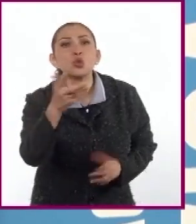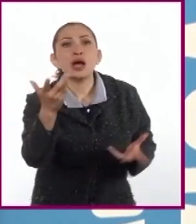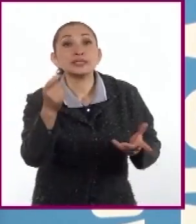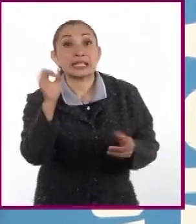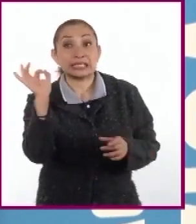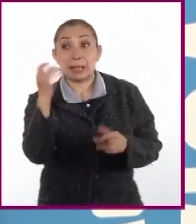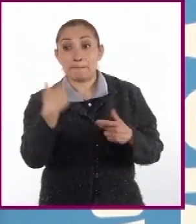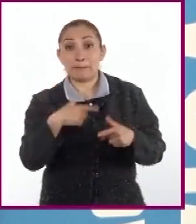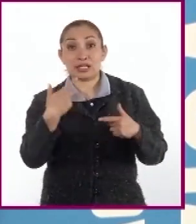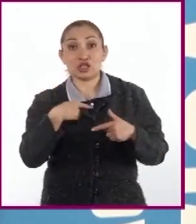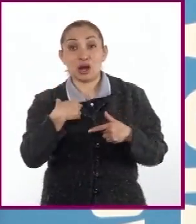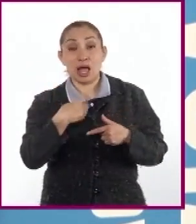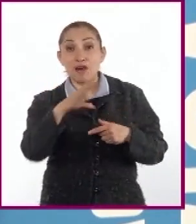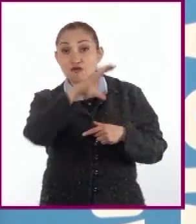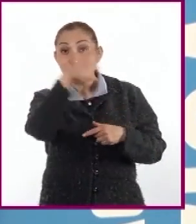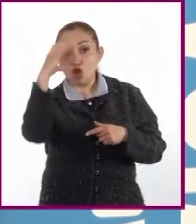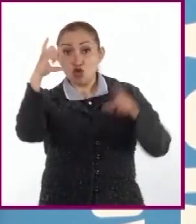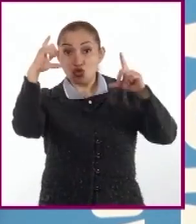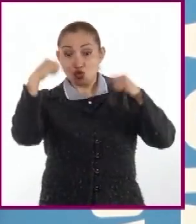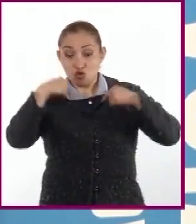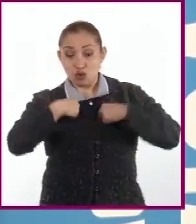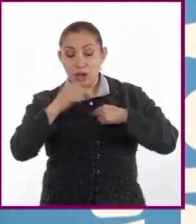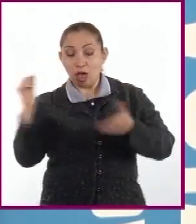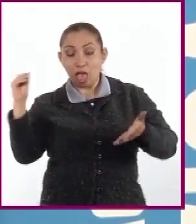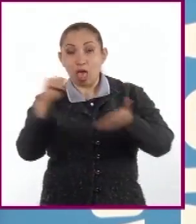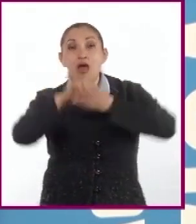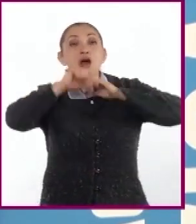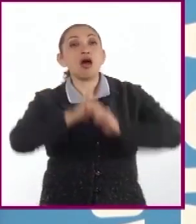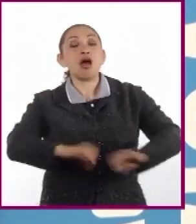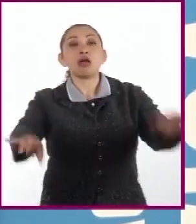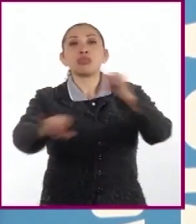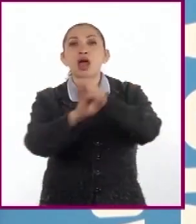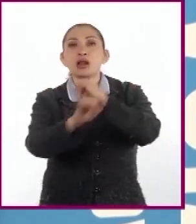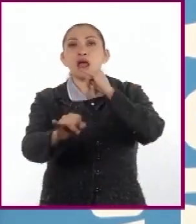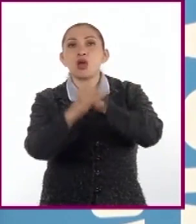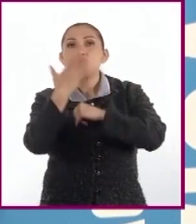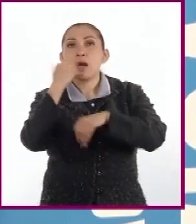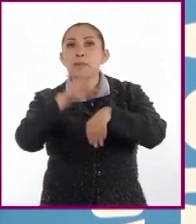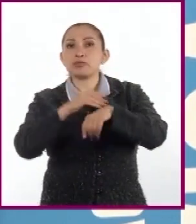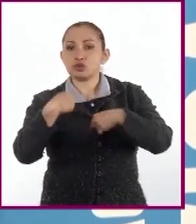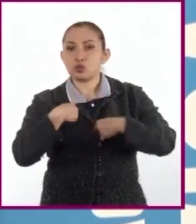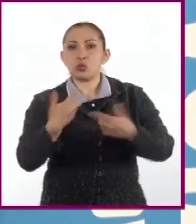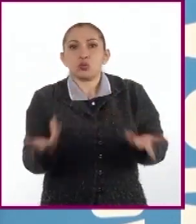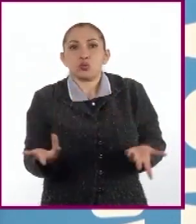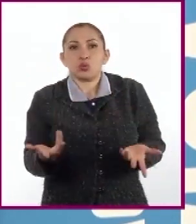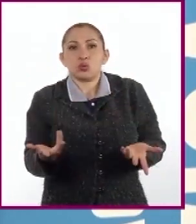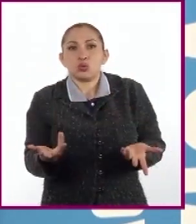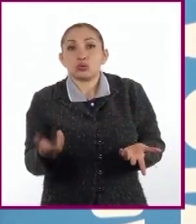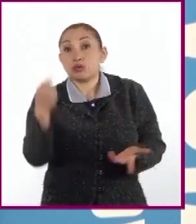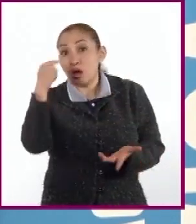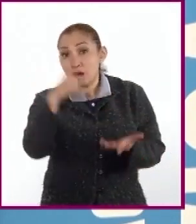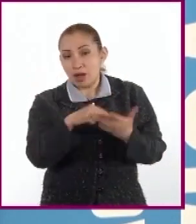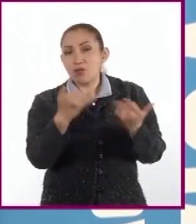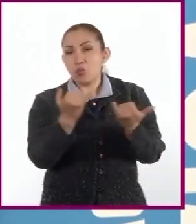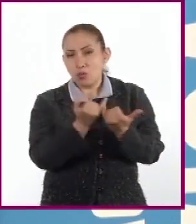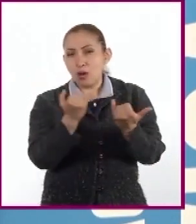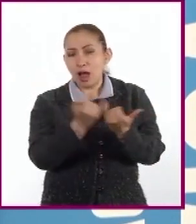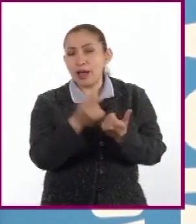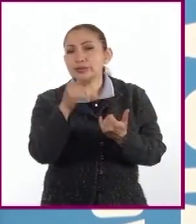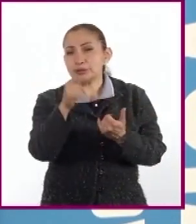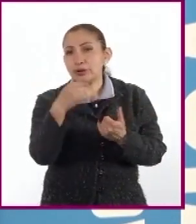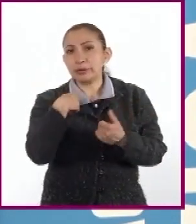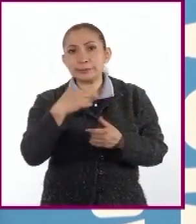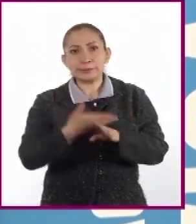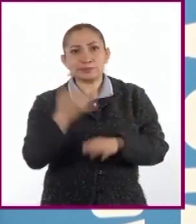si alguien les hubiera tomado una foto y la hubiera compartido en la red sin su permiso? Puedo suponer, como yo, que